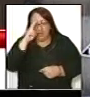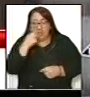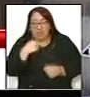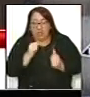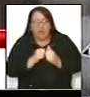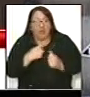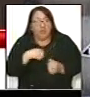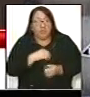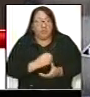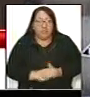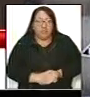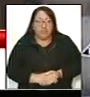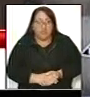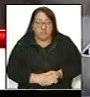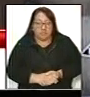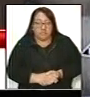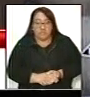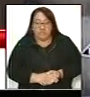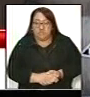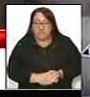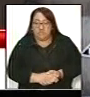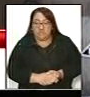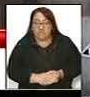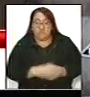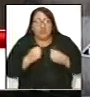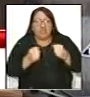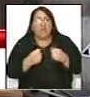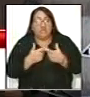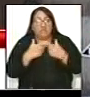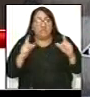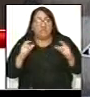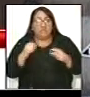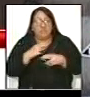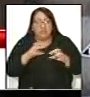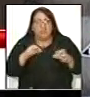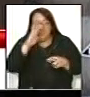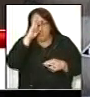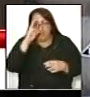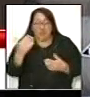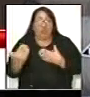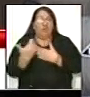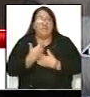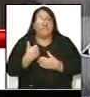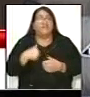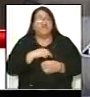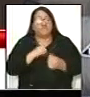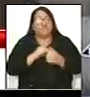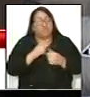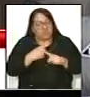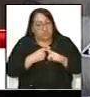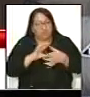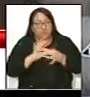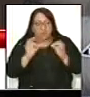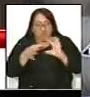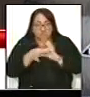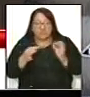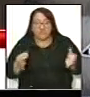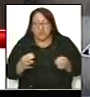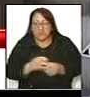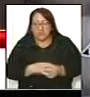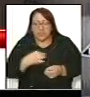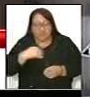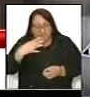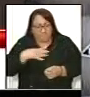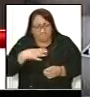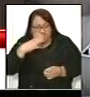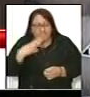con nosotros, labrando la libertad del pueblo peruano, nos obliga a nosotros, por historia, por